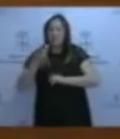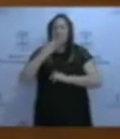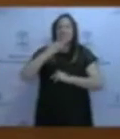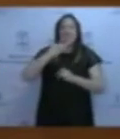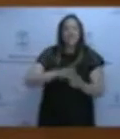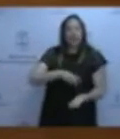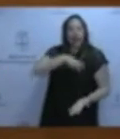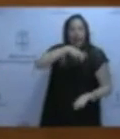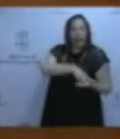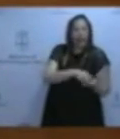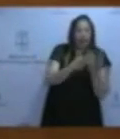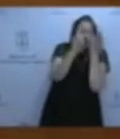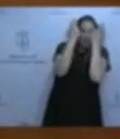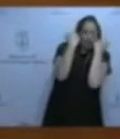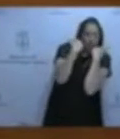alto.